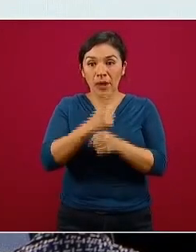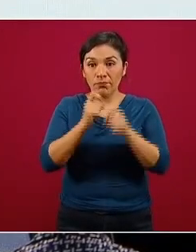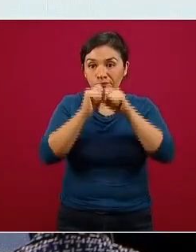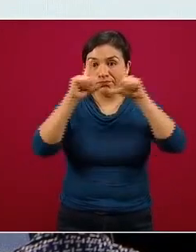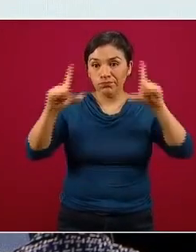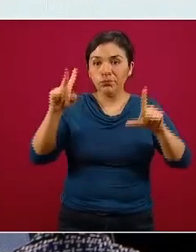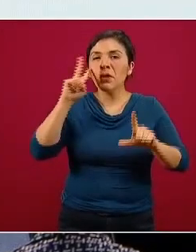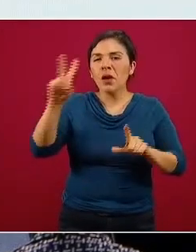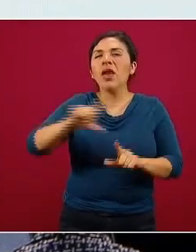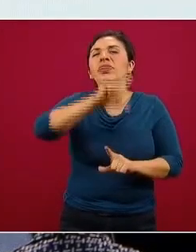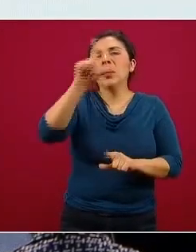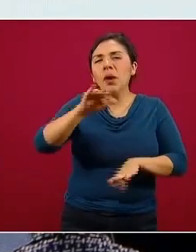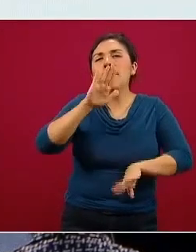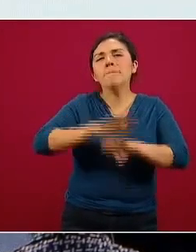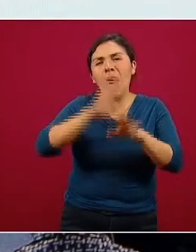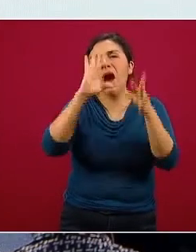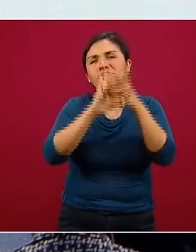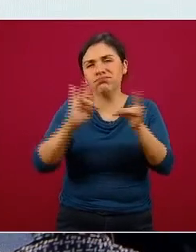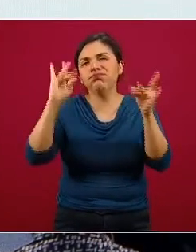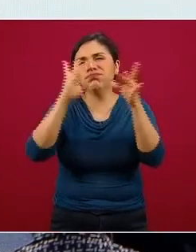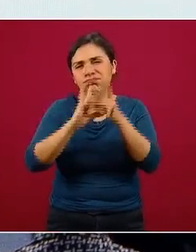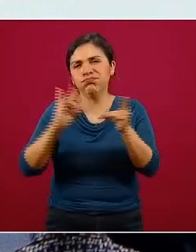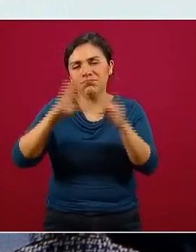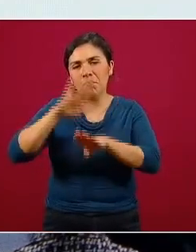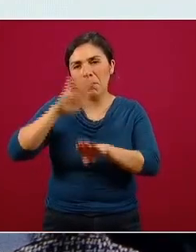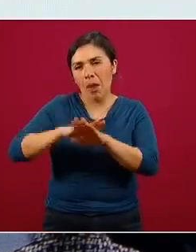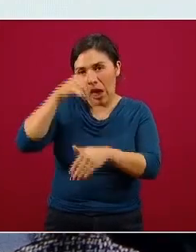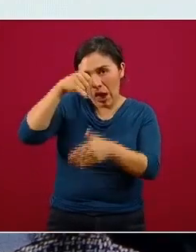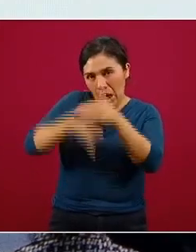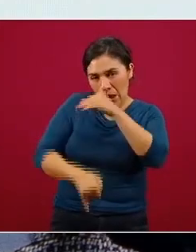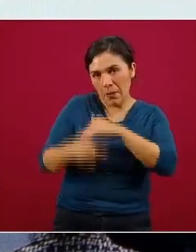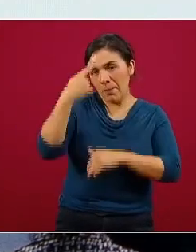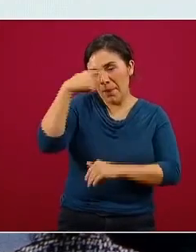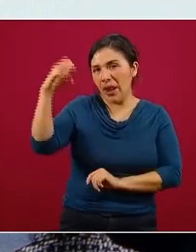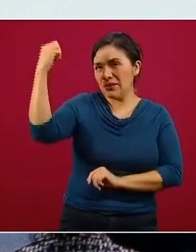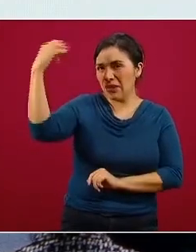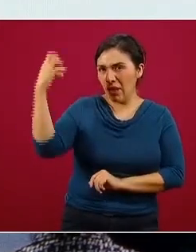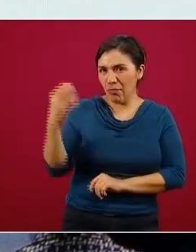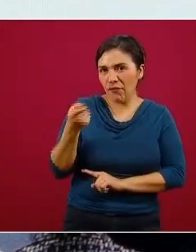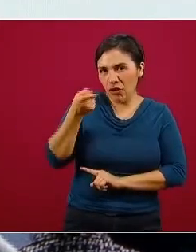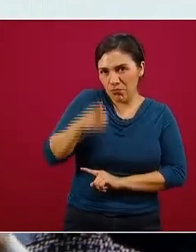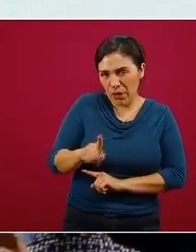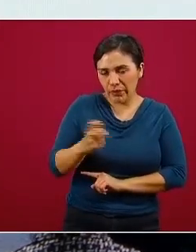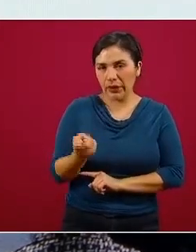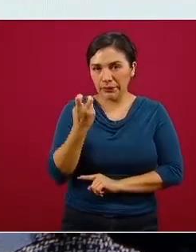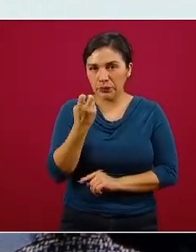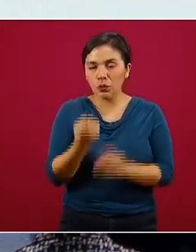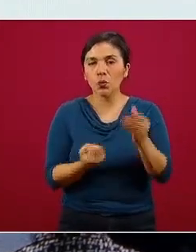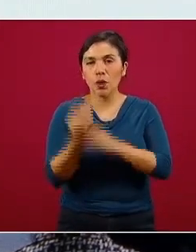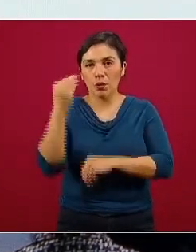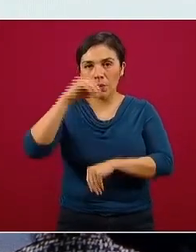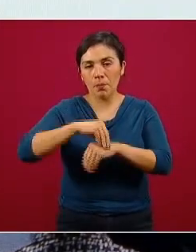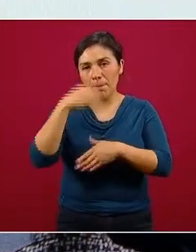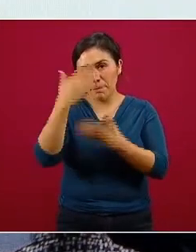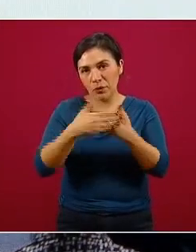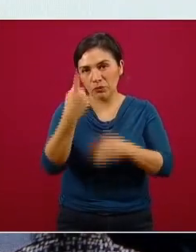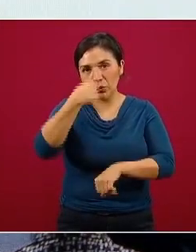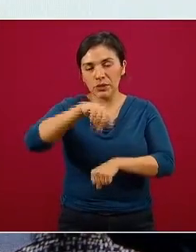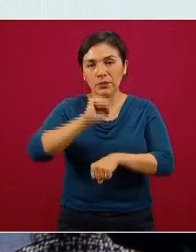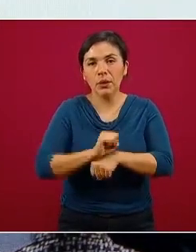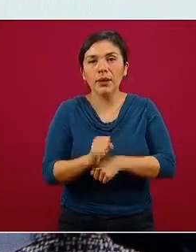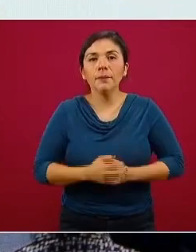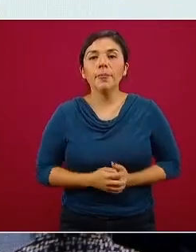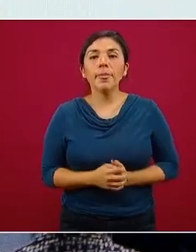panorama, ya que esto se va a reiterar y se va a profundizar cuando presentemos el nuevo semáforo de riesgo para la siguiente semana.